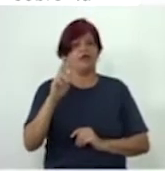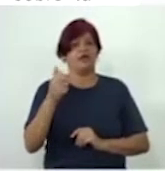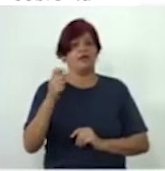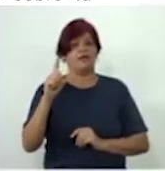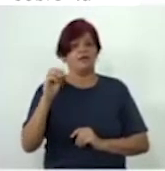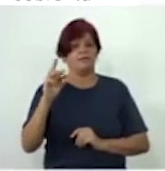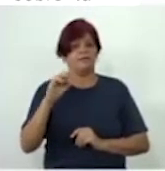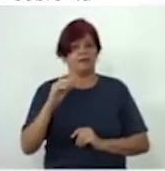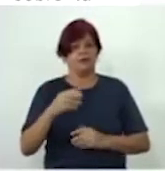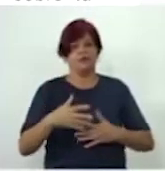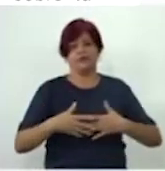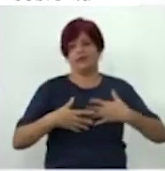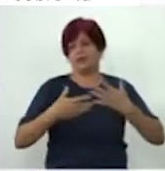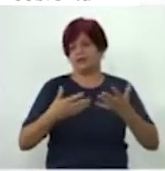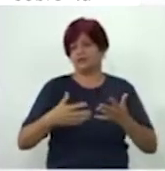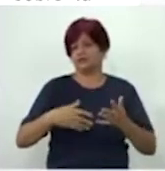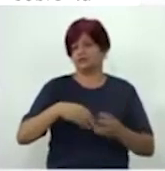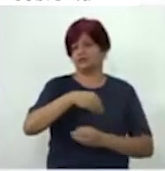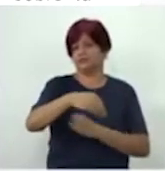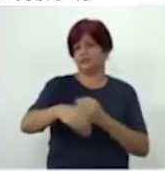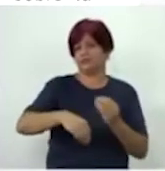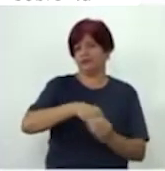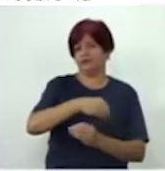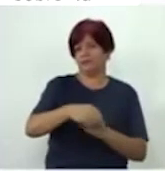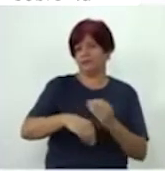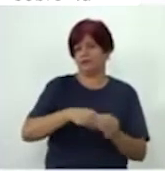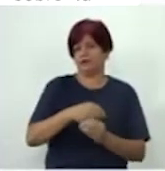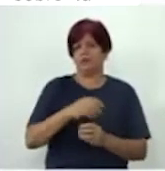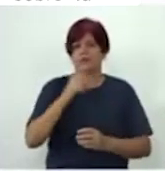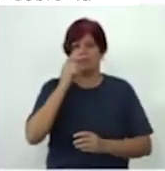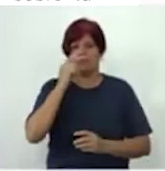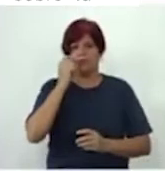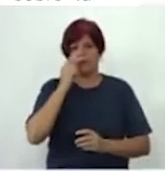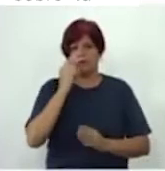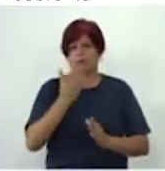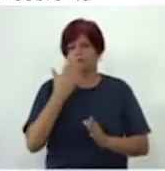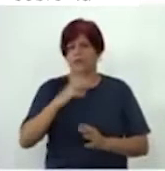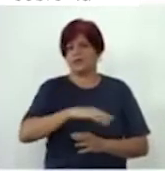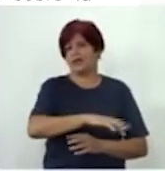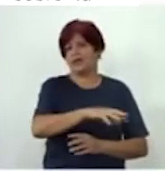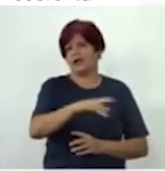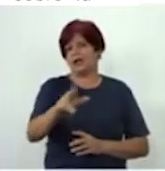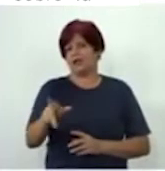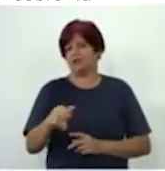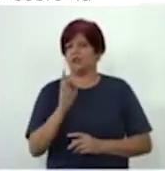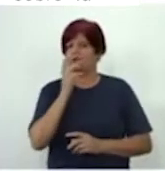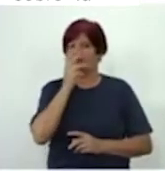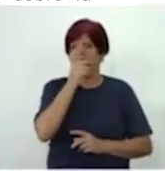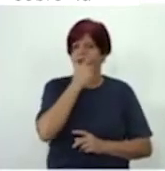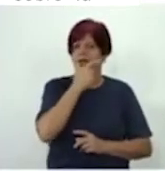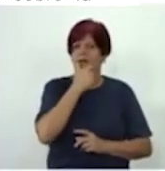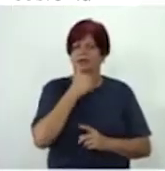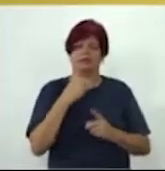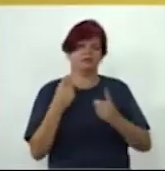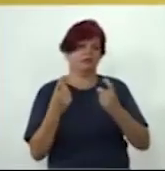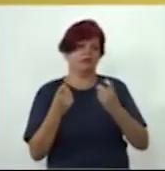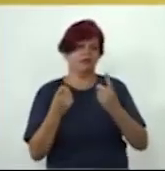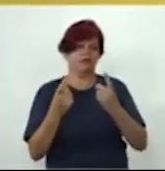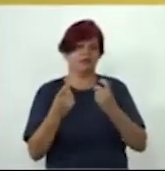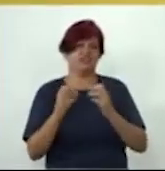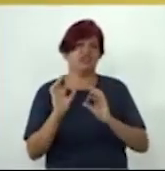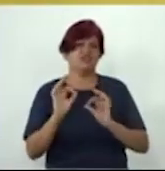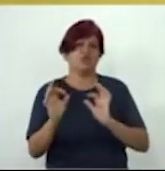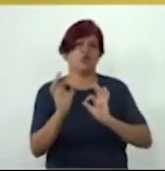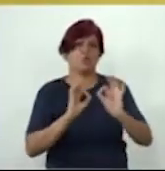la acción transformadora del hombre sobre la naturaleza, su belleza y la necesidad de su